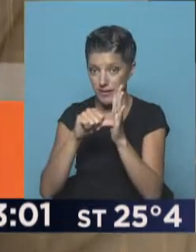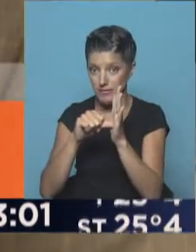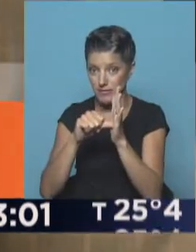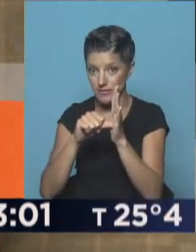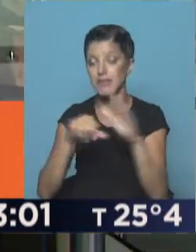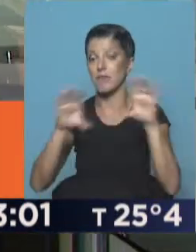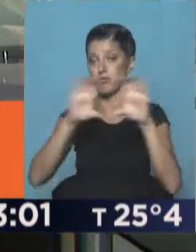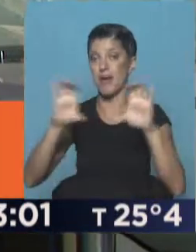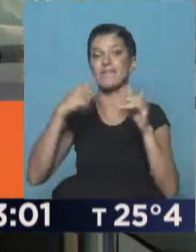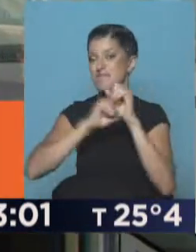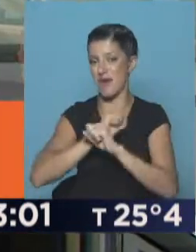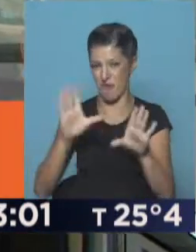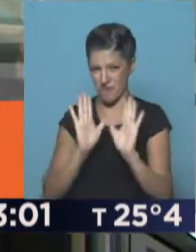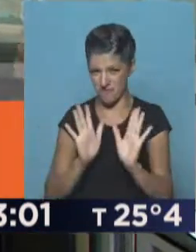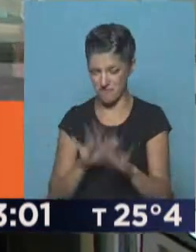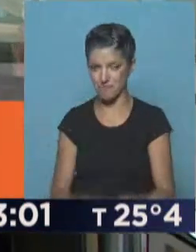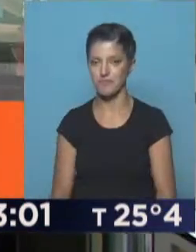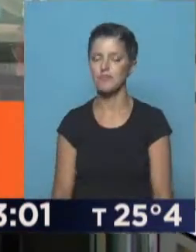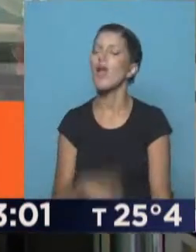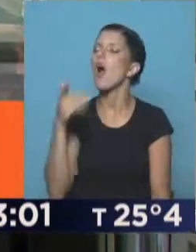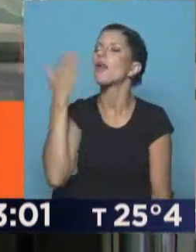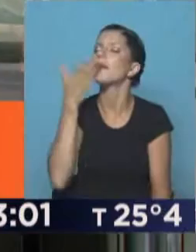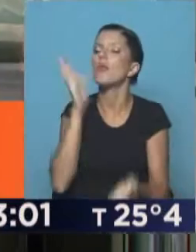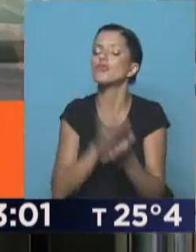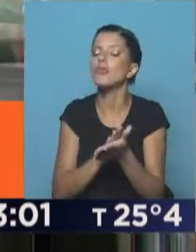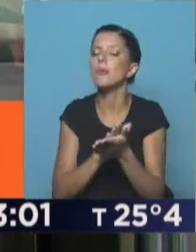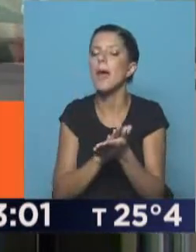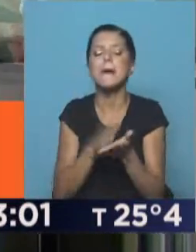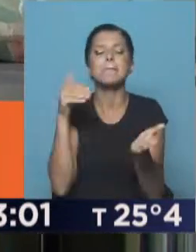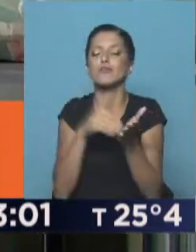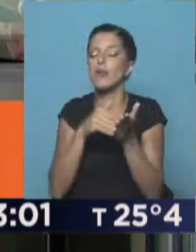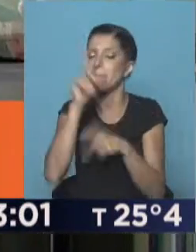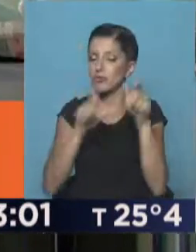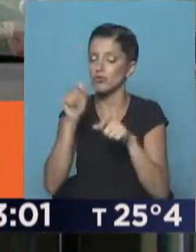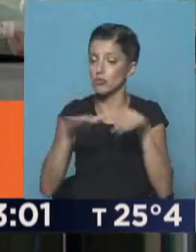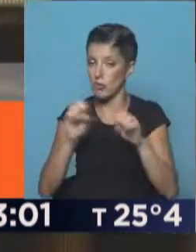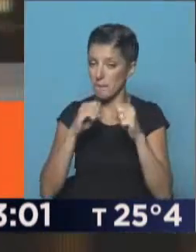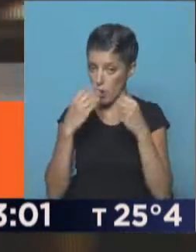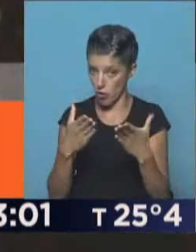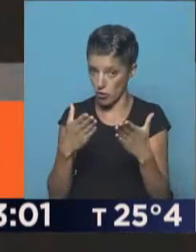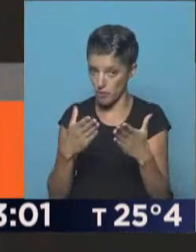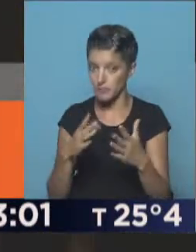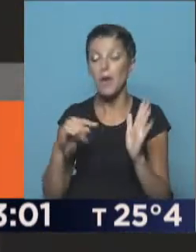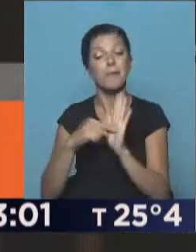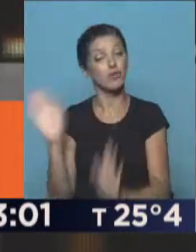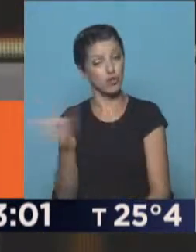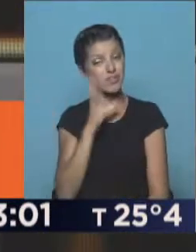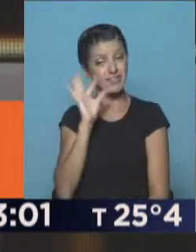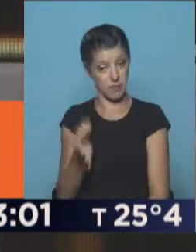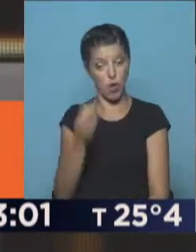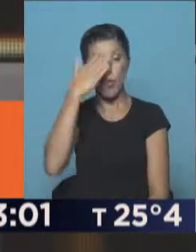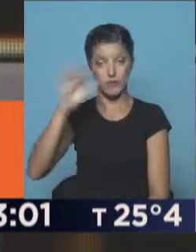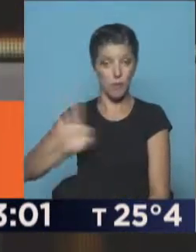peor. Claro, ahora estamos hablando de cómo mejoraron las condiciones de millones de personas, pero también sabemos que en los últimos años la palabra